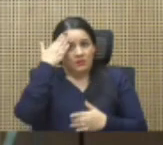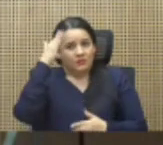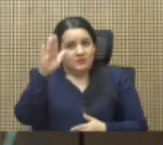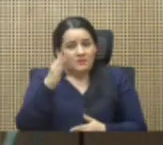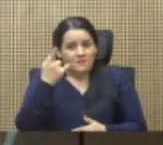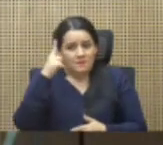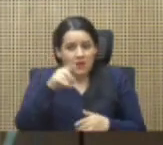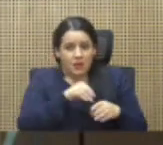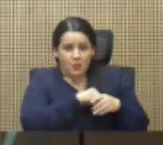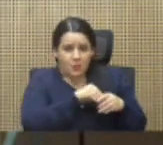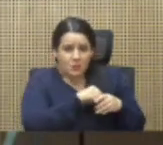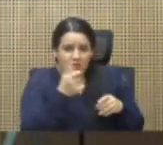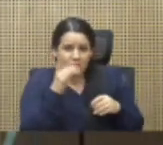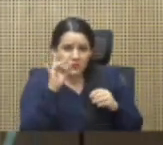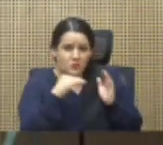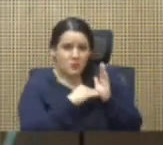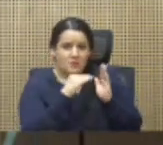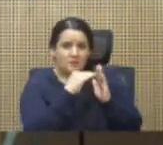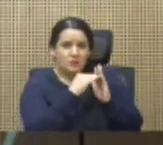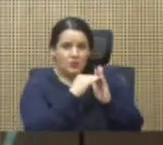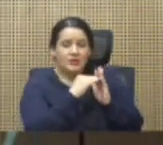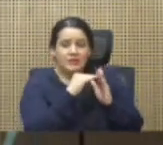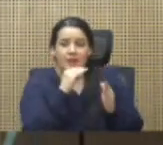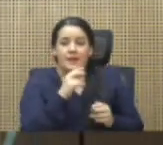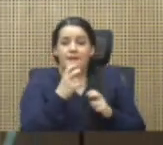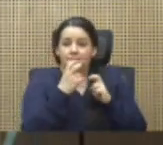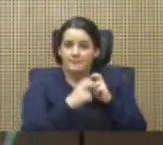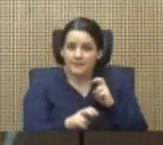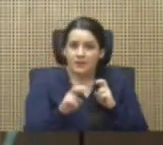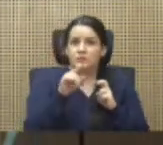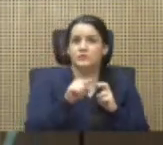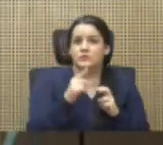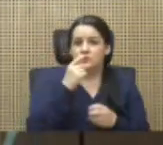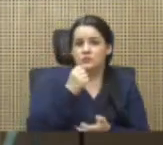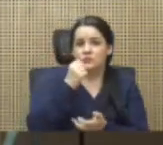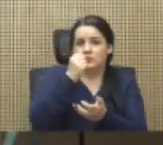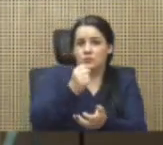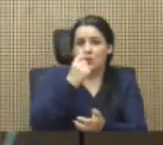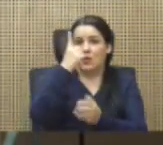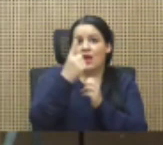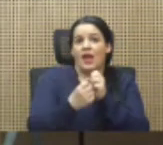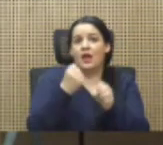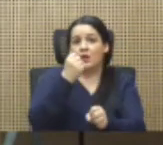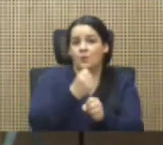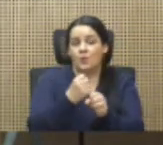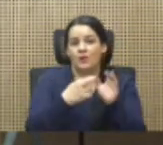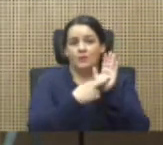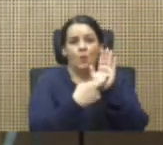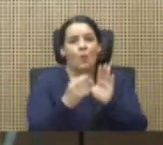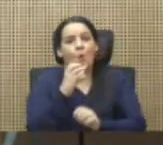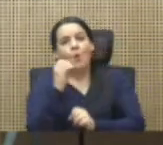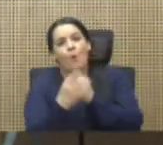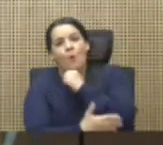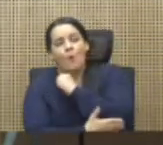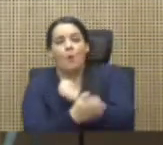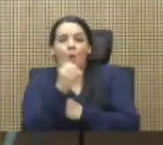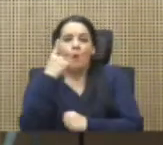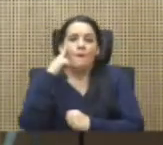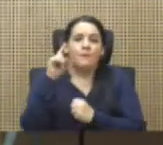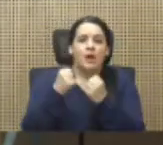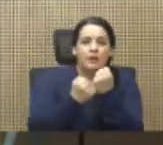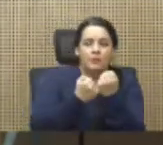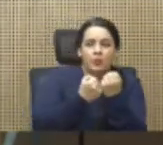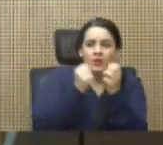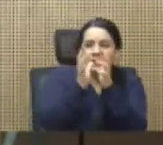los 18,000 millones de inversión anual que representa, o por pura mezquindad, o para favorecer a grandes